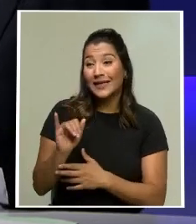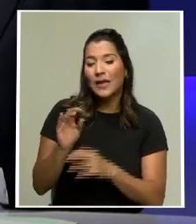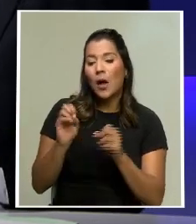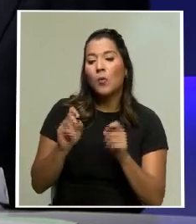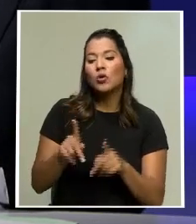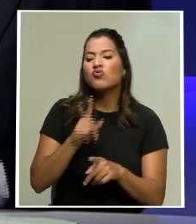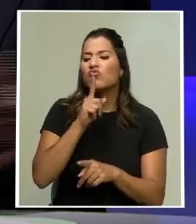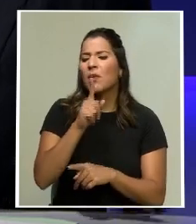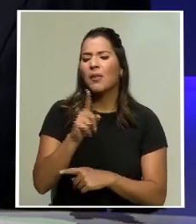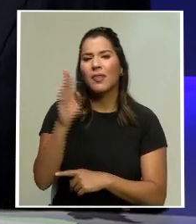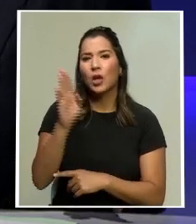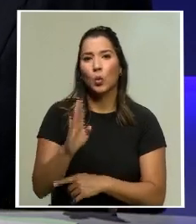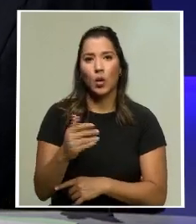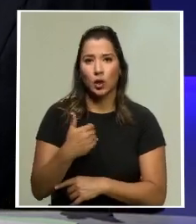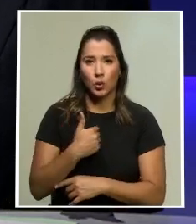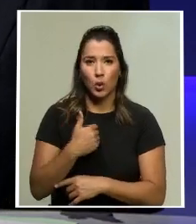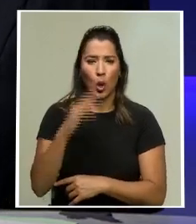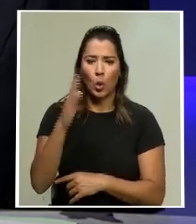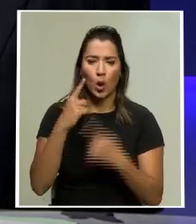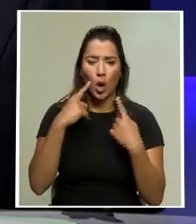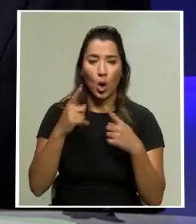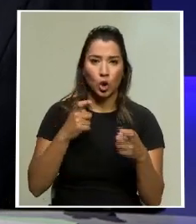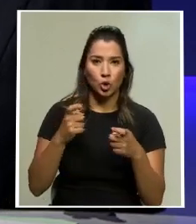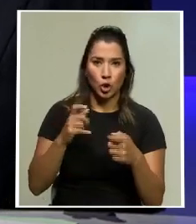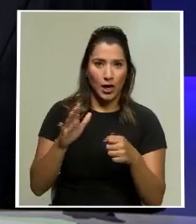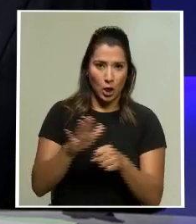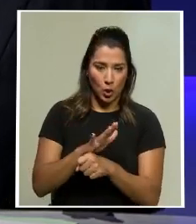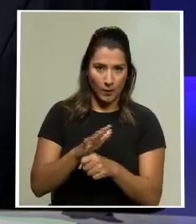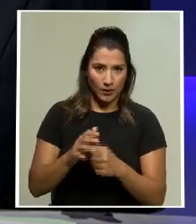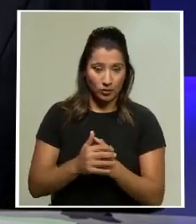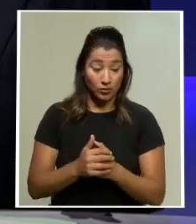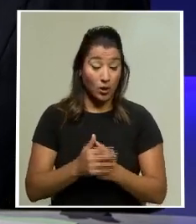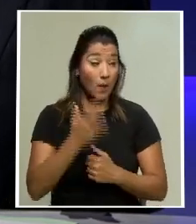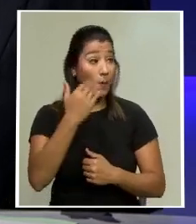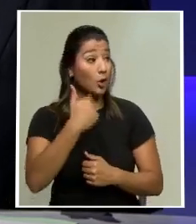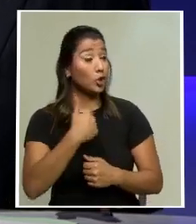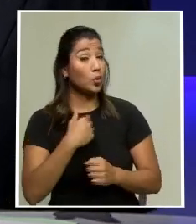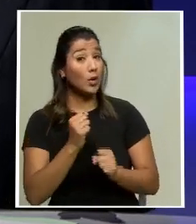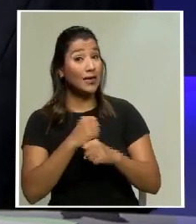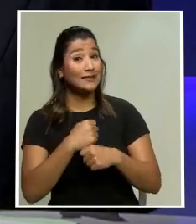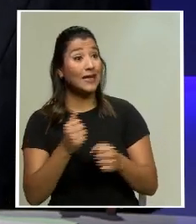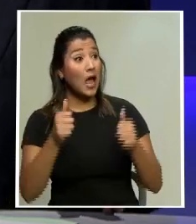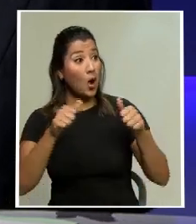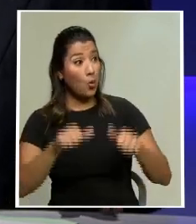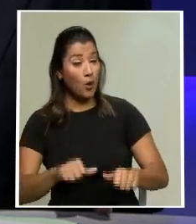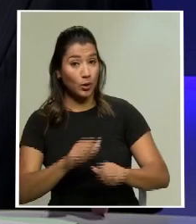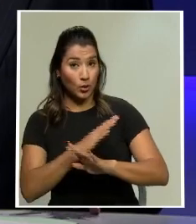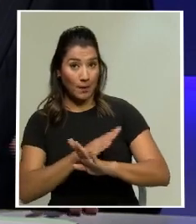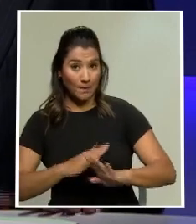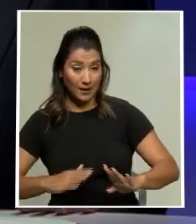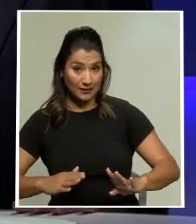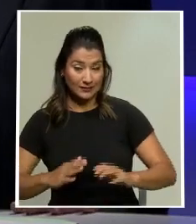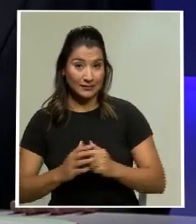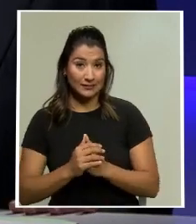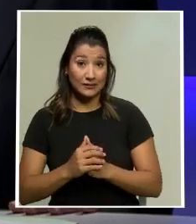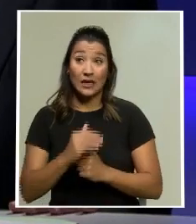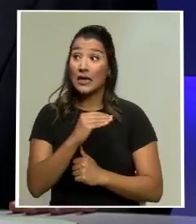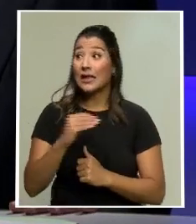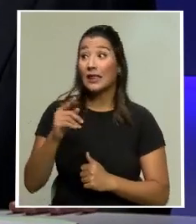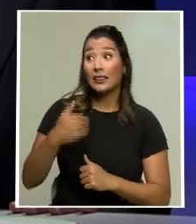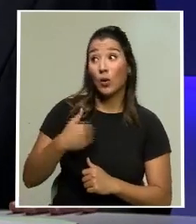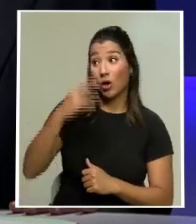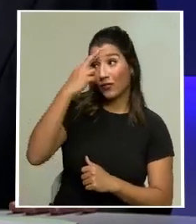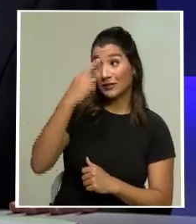tuvo. Nunca controló la totalidad del poder. Tuvieron que hacer un acuerdo, los acuerdos de paz. Y